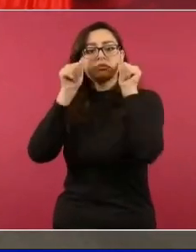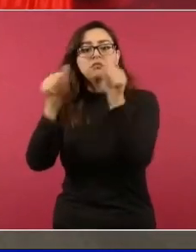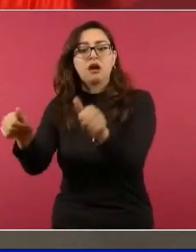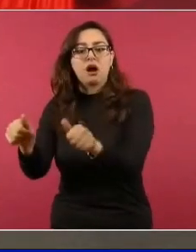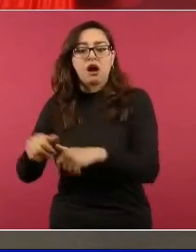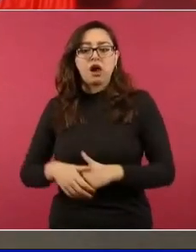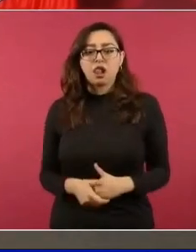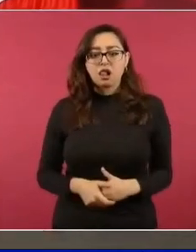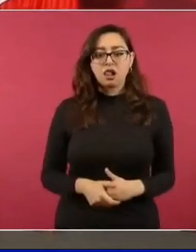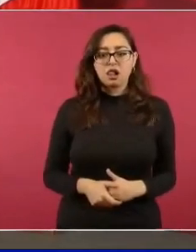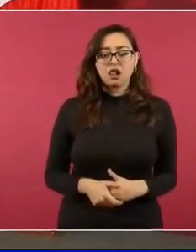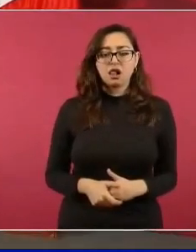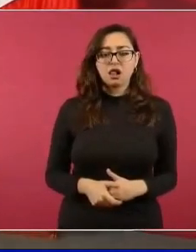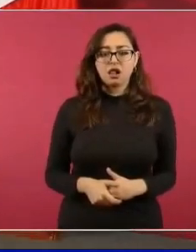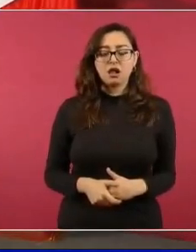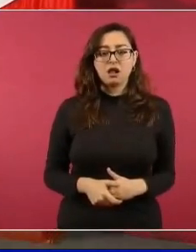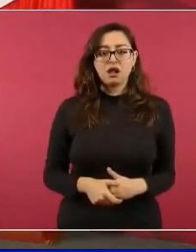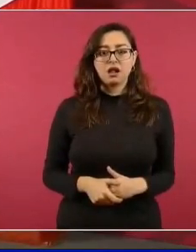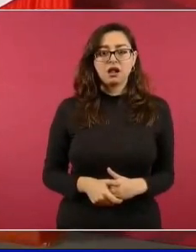Todo